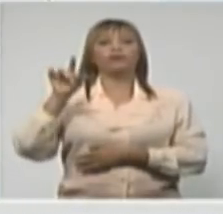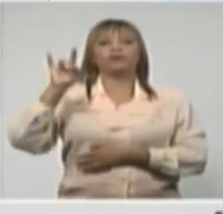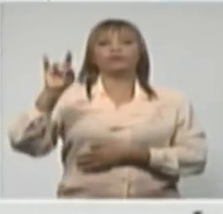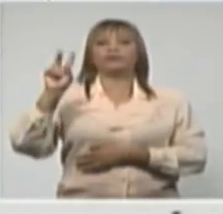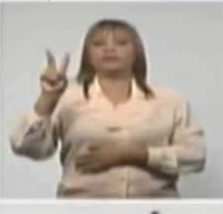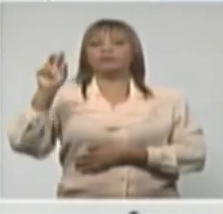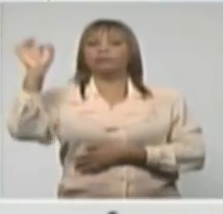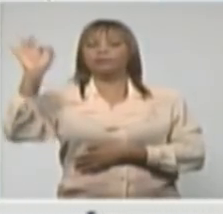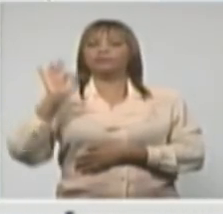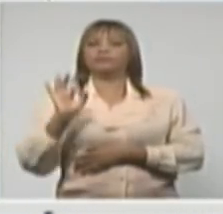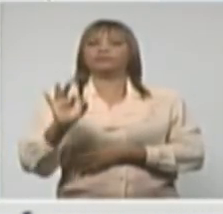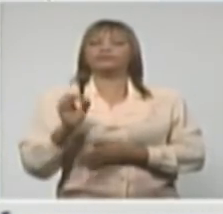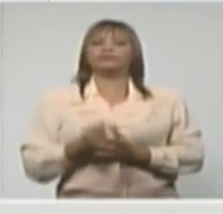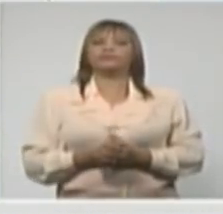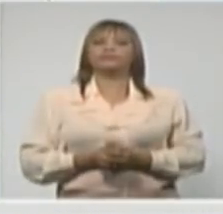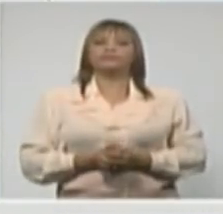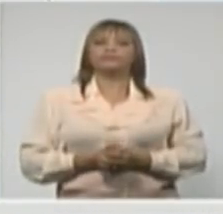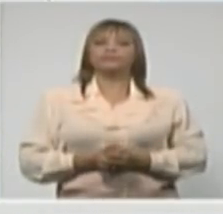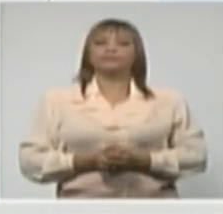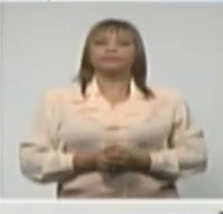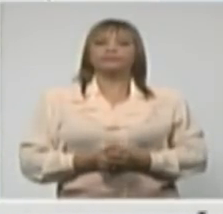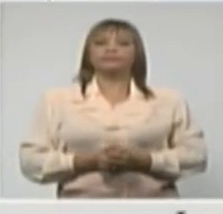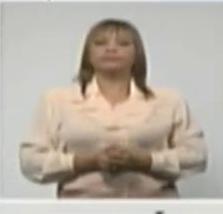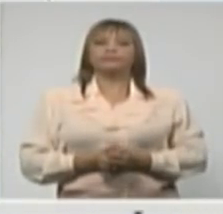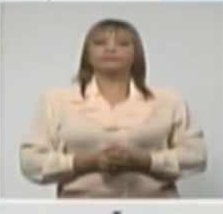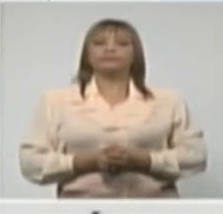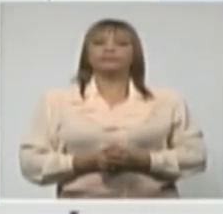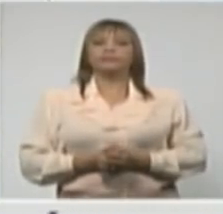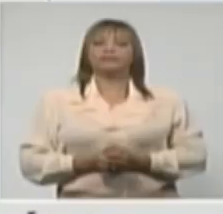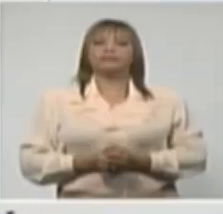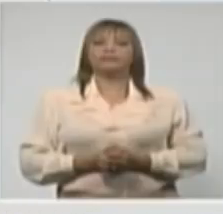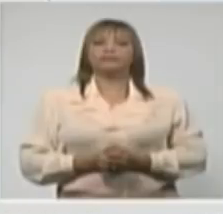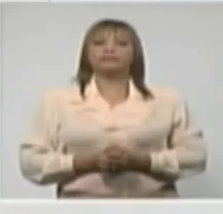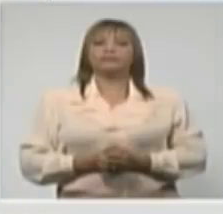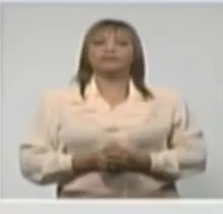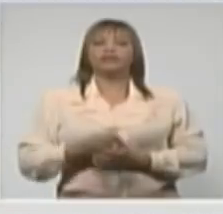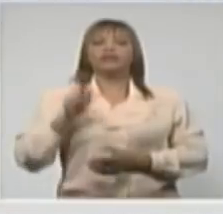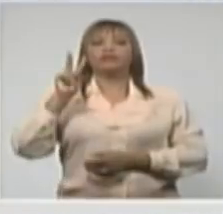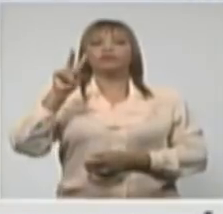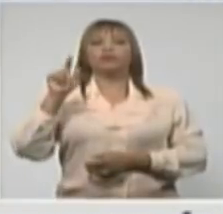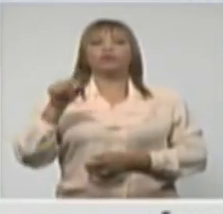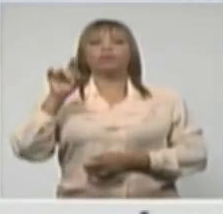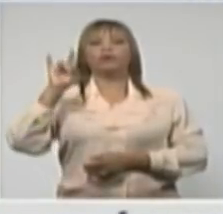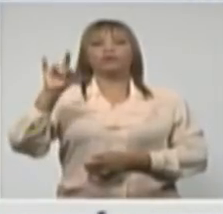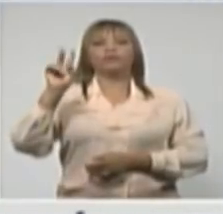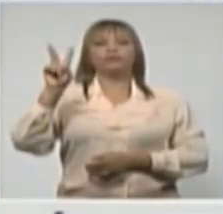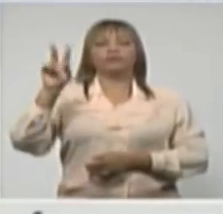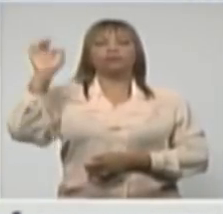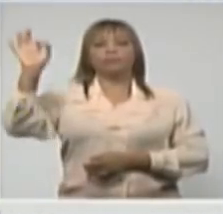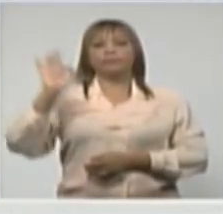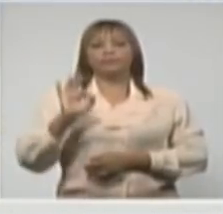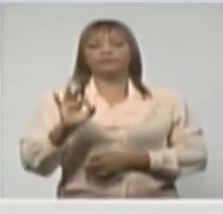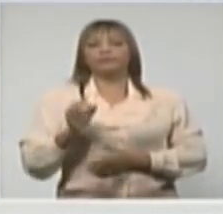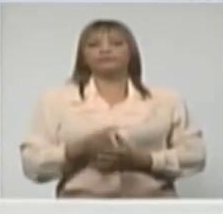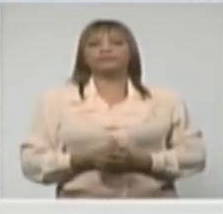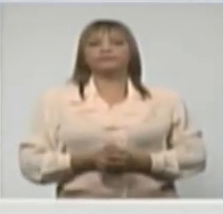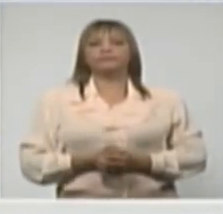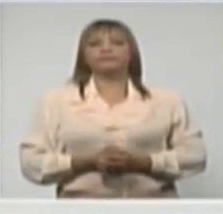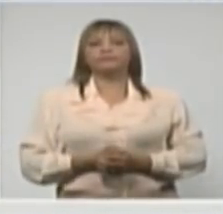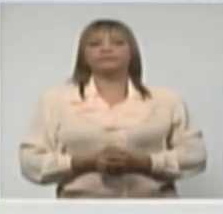2,92%, una letalidad, perdón, de 2,92%. La región de las